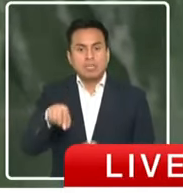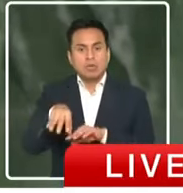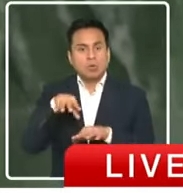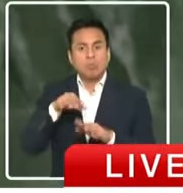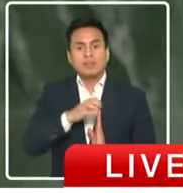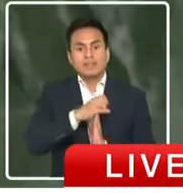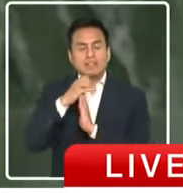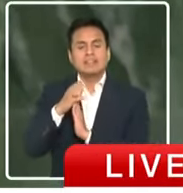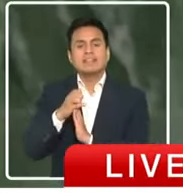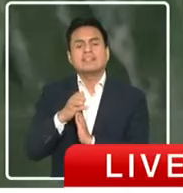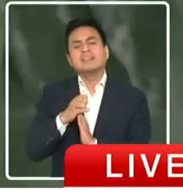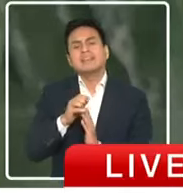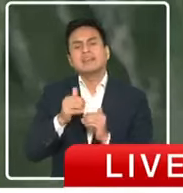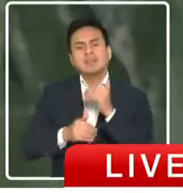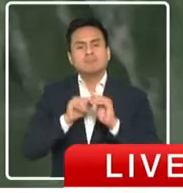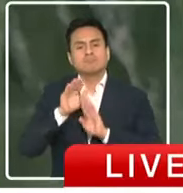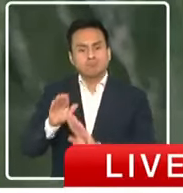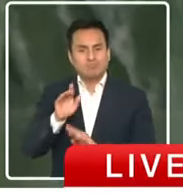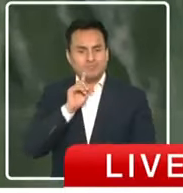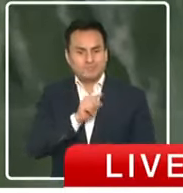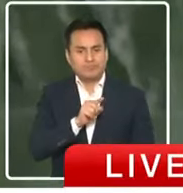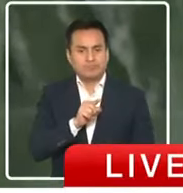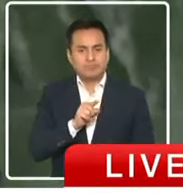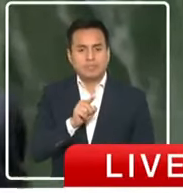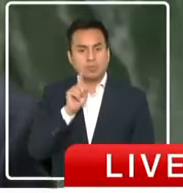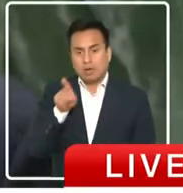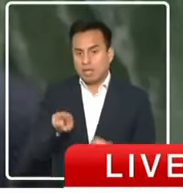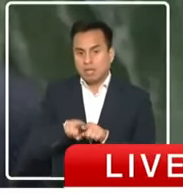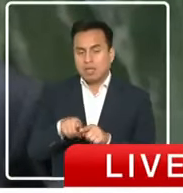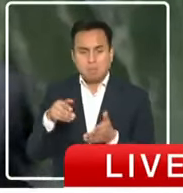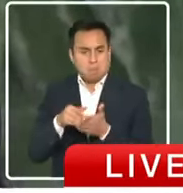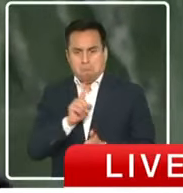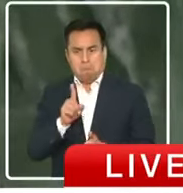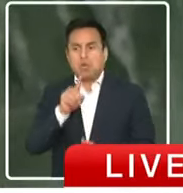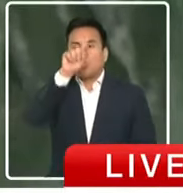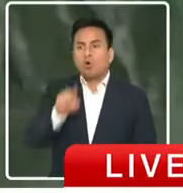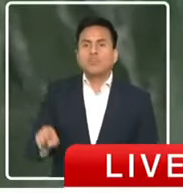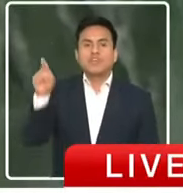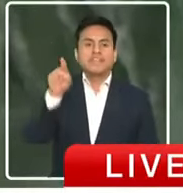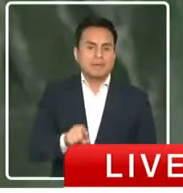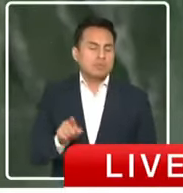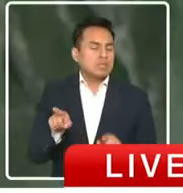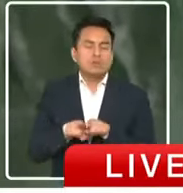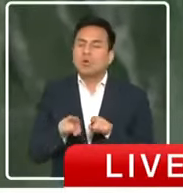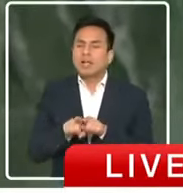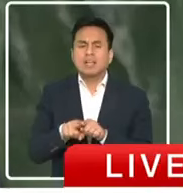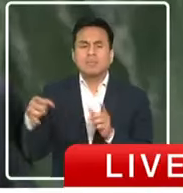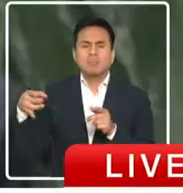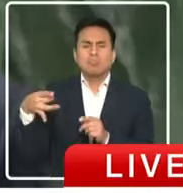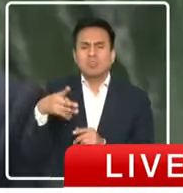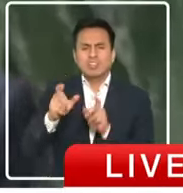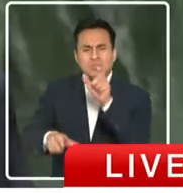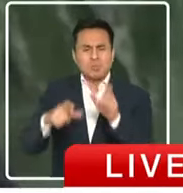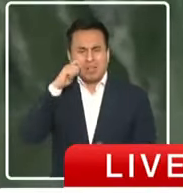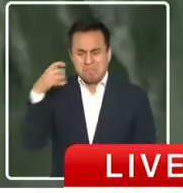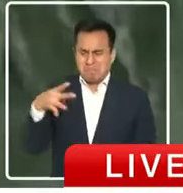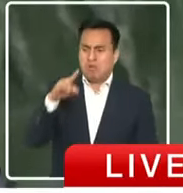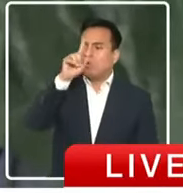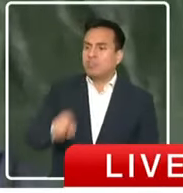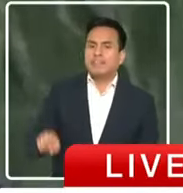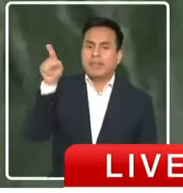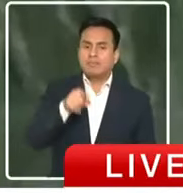líderes progresistas. Ello no impide que condenemos con dureza cualquier violación a los derechos humanos,